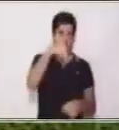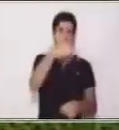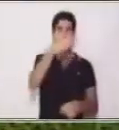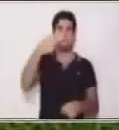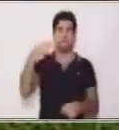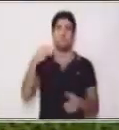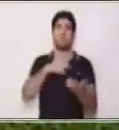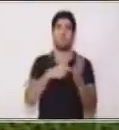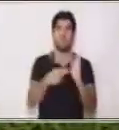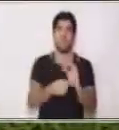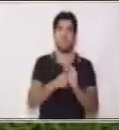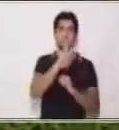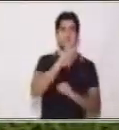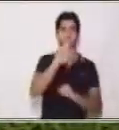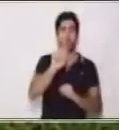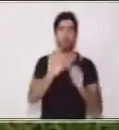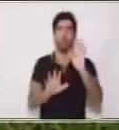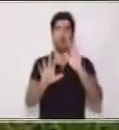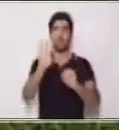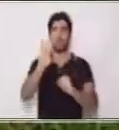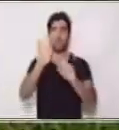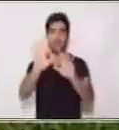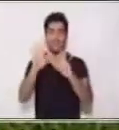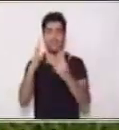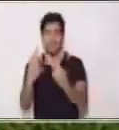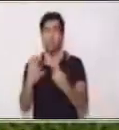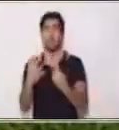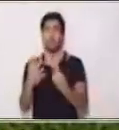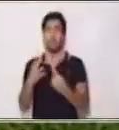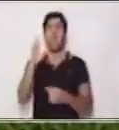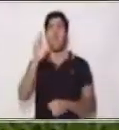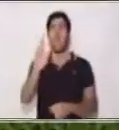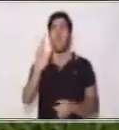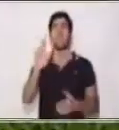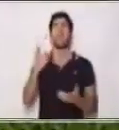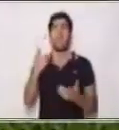por la altura que es 10 metros.